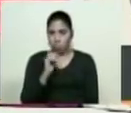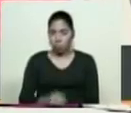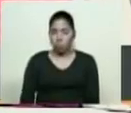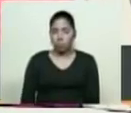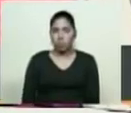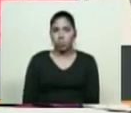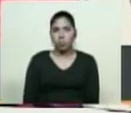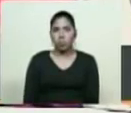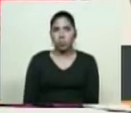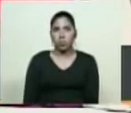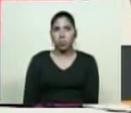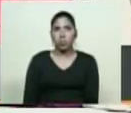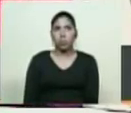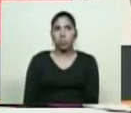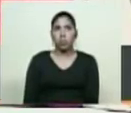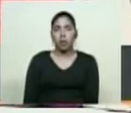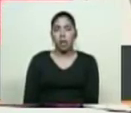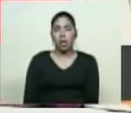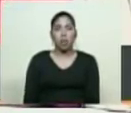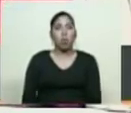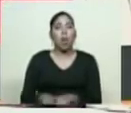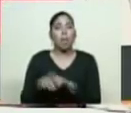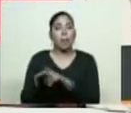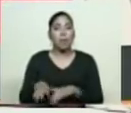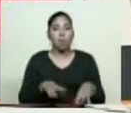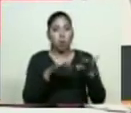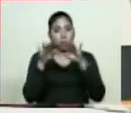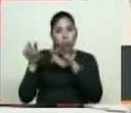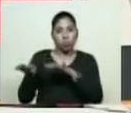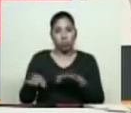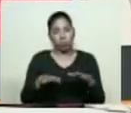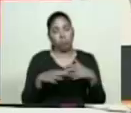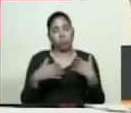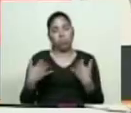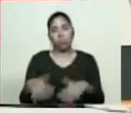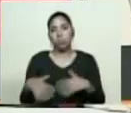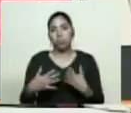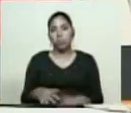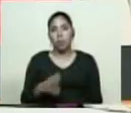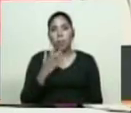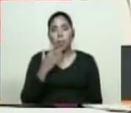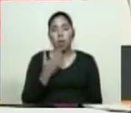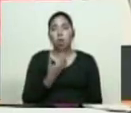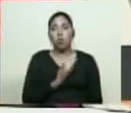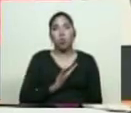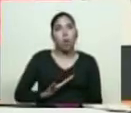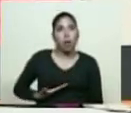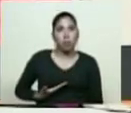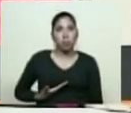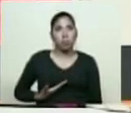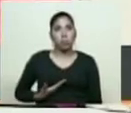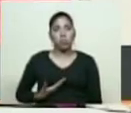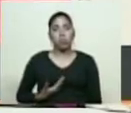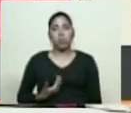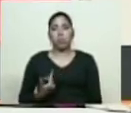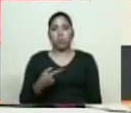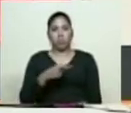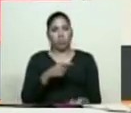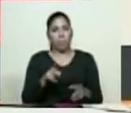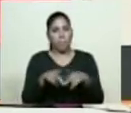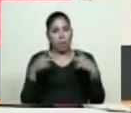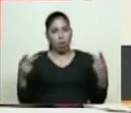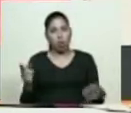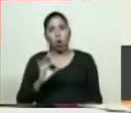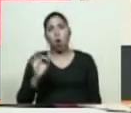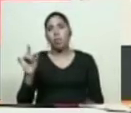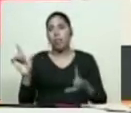Imagínate tú esos niveles de manipulación. Que el dueño de una televisora o un periódico llame al dueño de un partido, porque él es el dueño